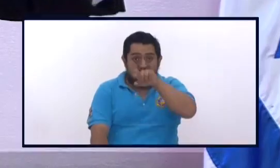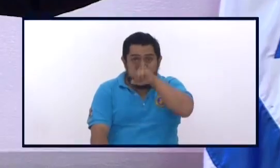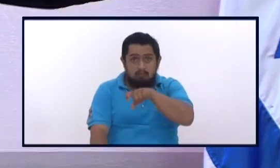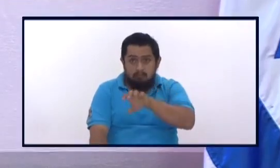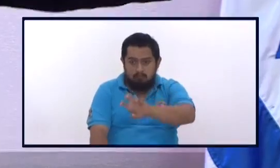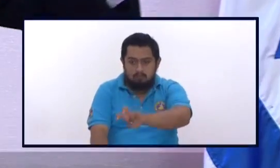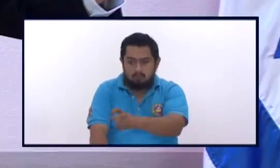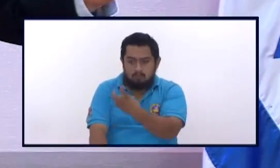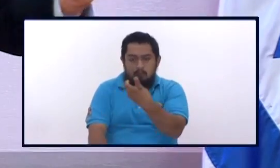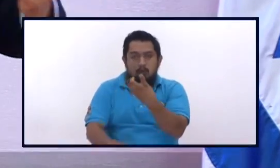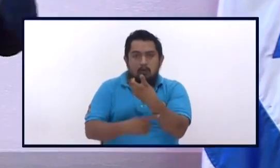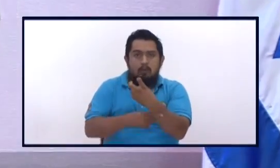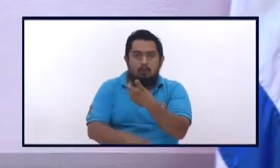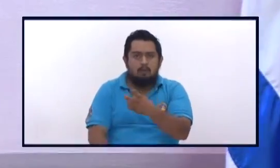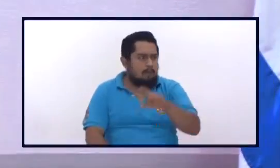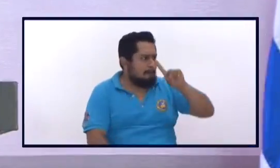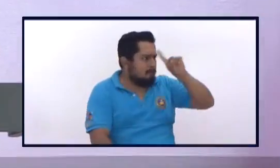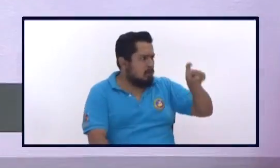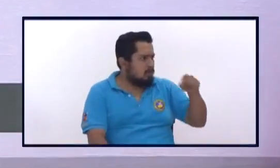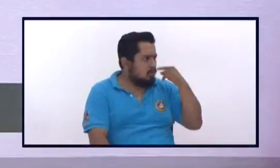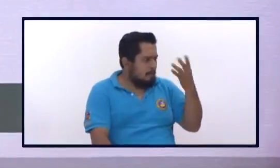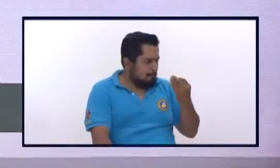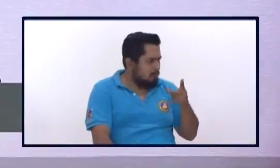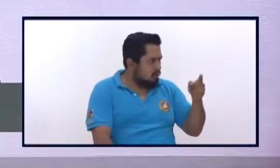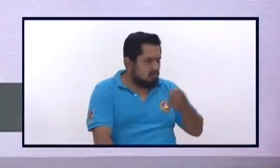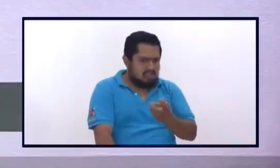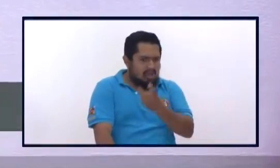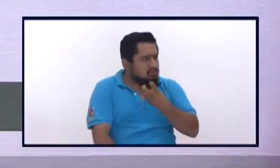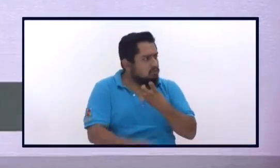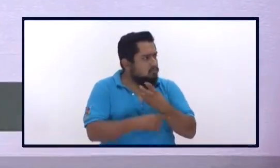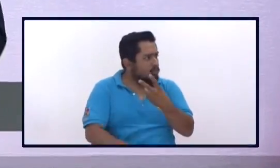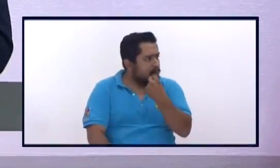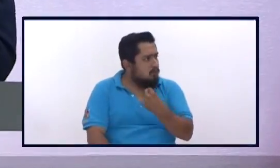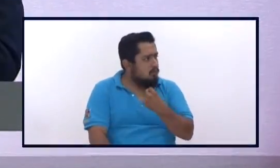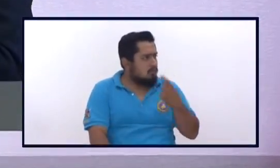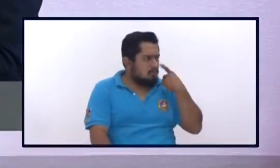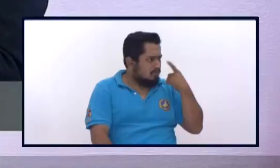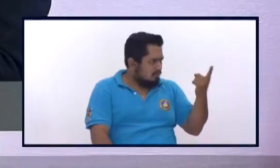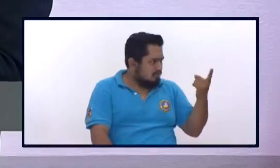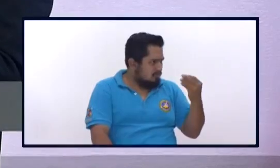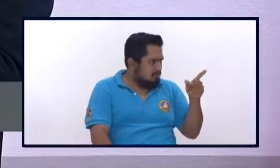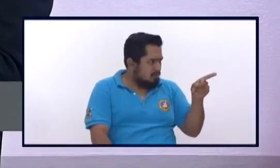animal le pregunta el que le está entrevistando y no te dio miedo que pesa porque él va por los tejidos blandos